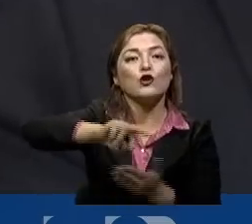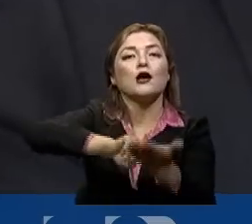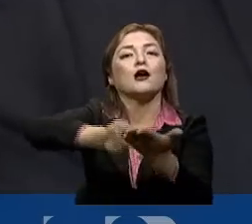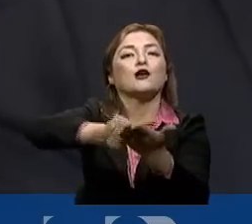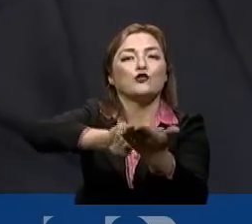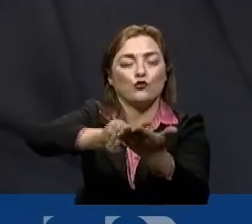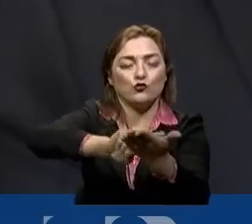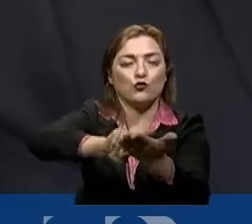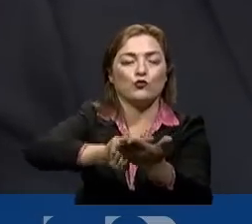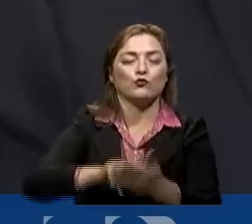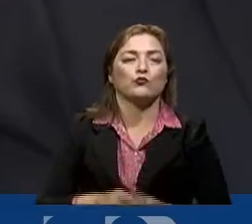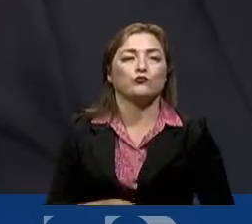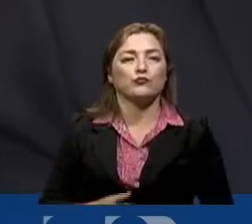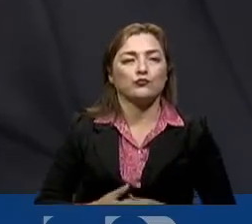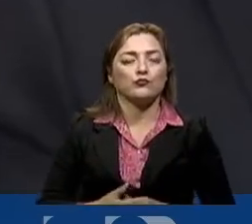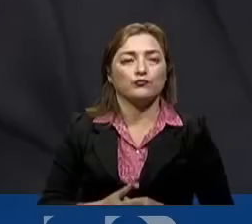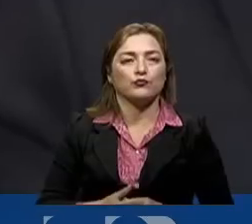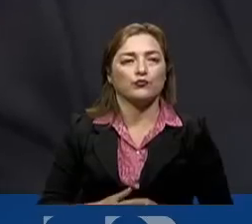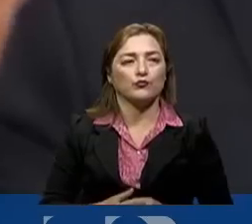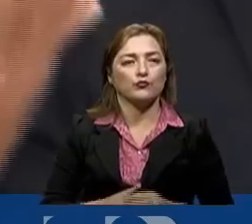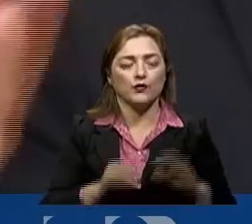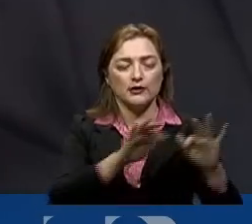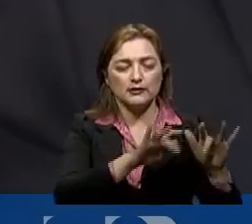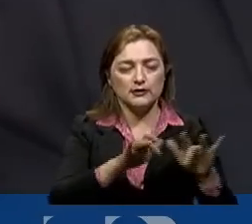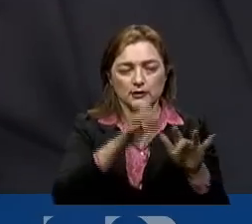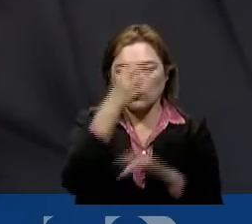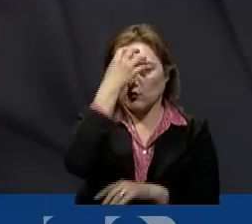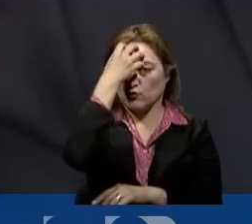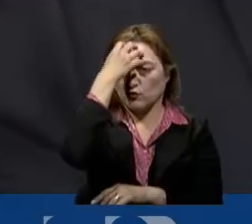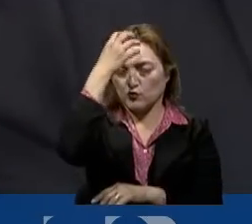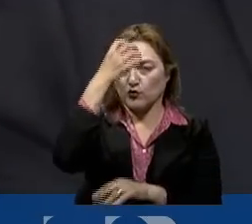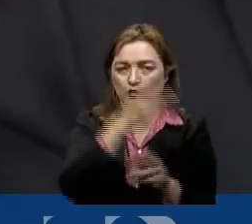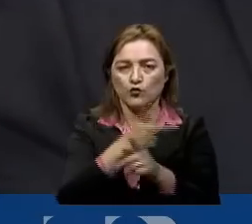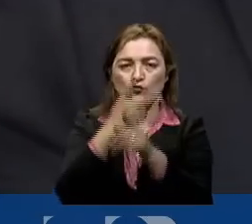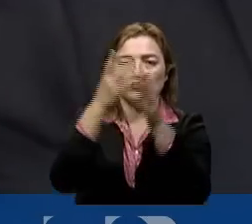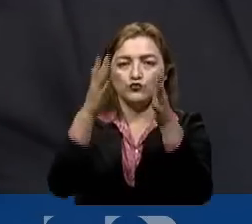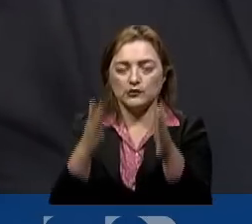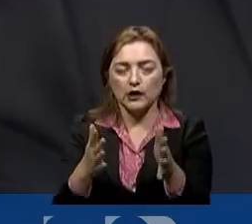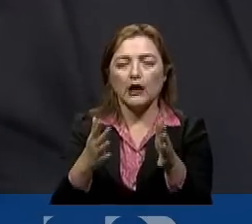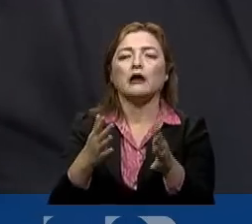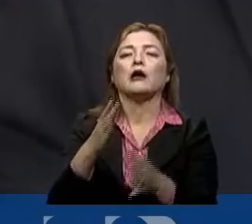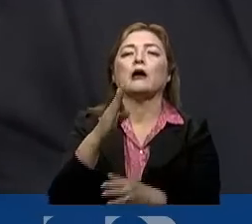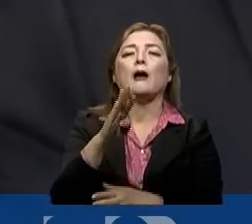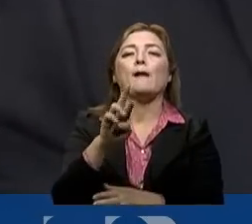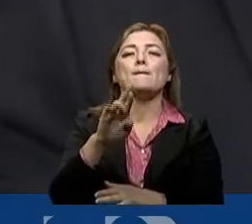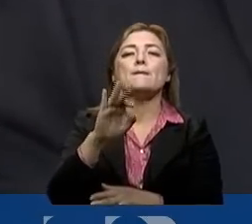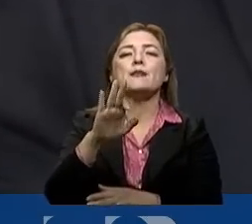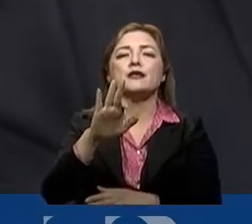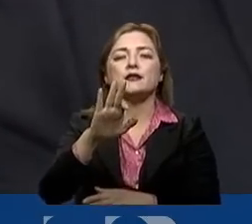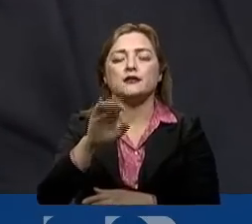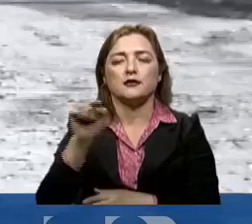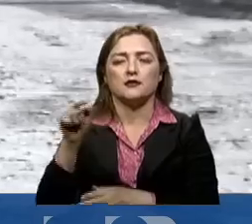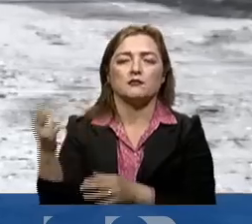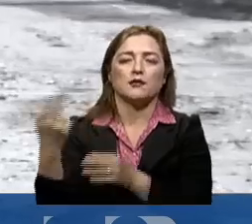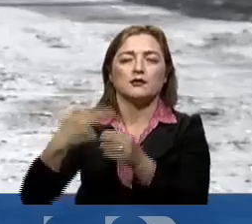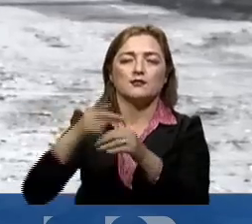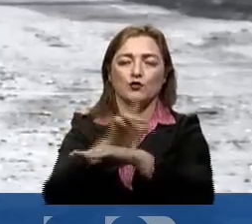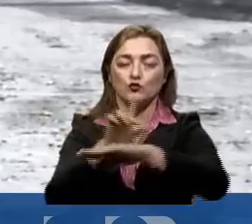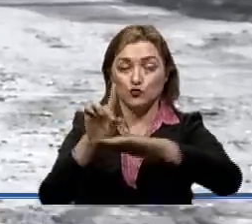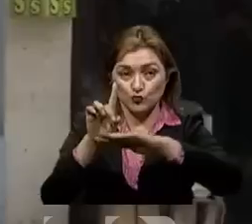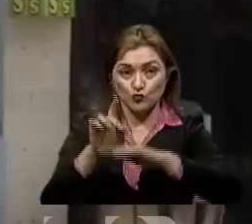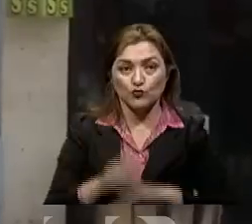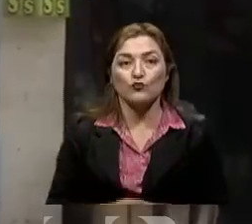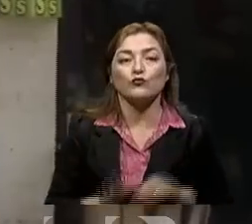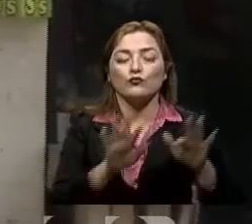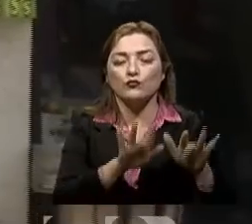reunión, justamente el secretario de Educación, la concejala Brit Vaca, son parte de ese directorio. Desde